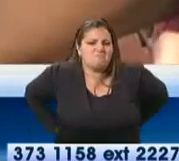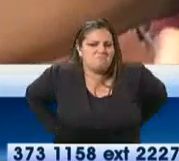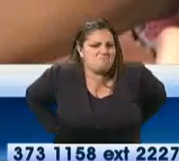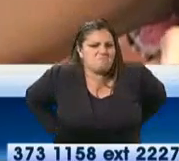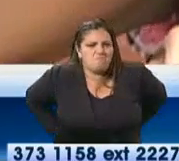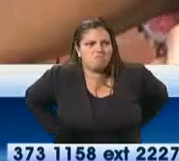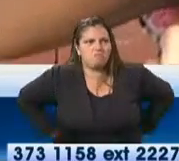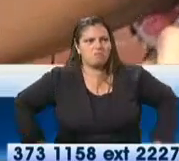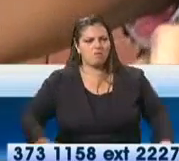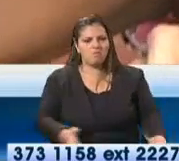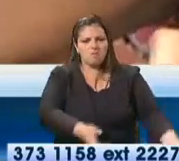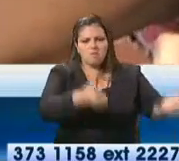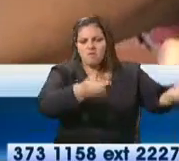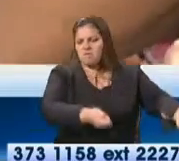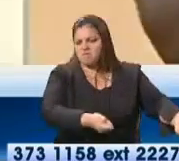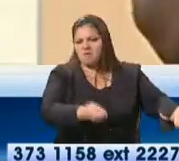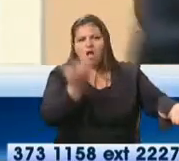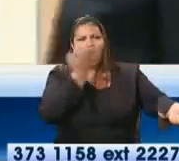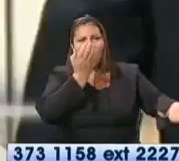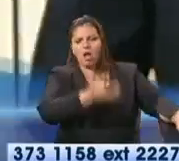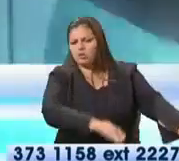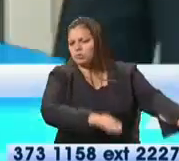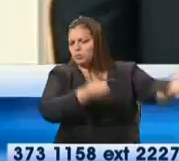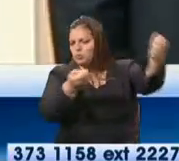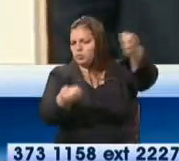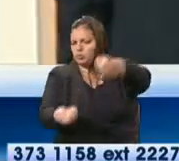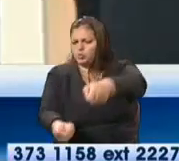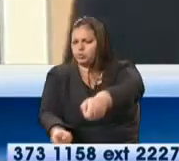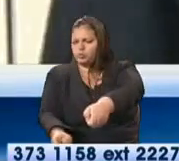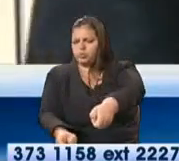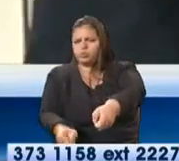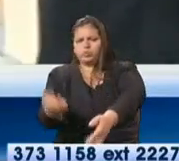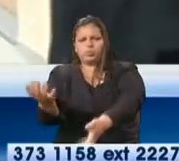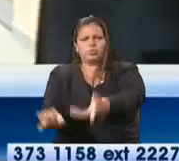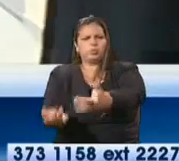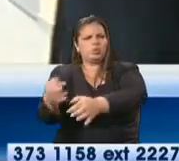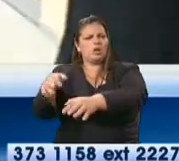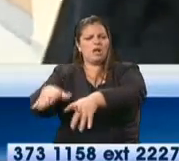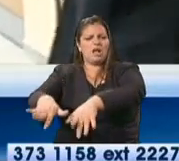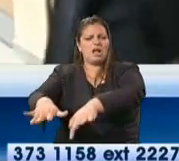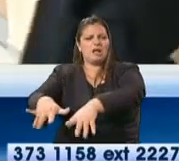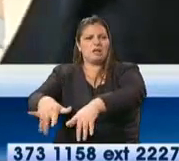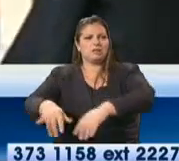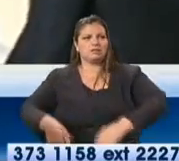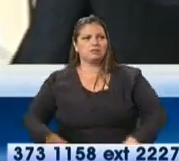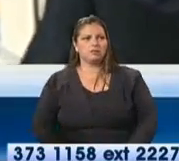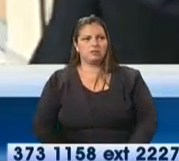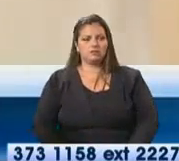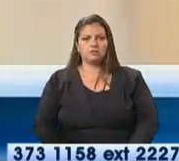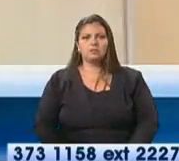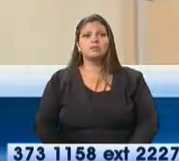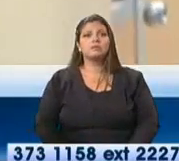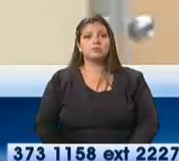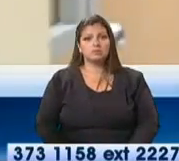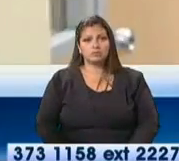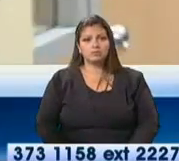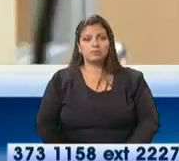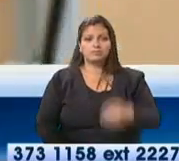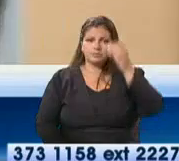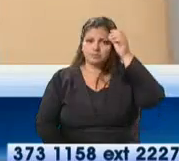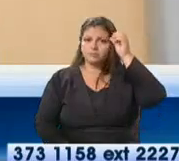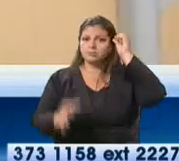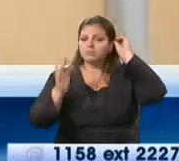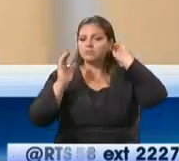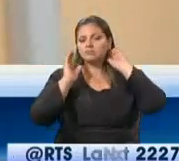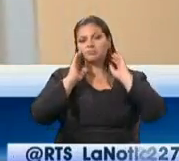ha colaborado llevándolo a la maternidad. Al final de la diligencia de este viernes, la mujer no fue detenida, pero pesa sobre